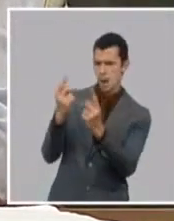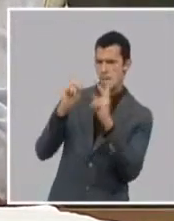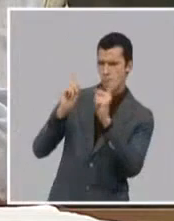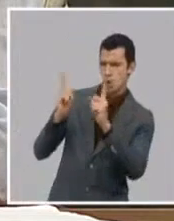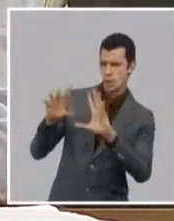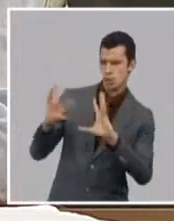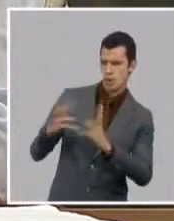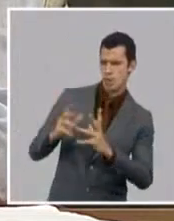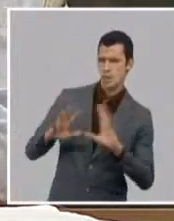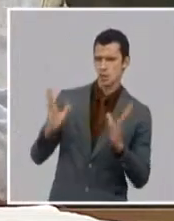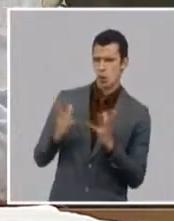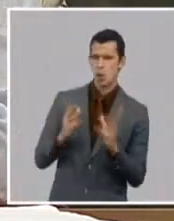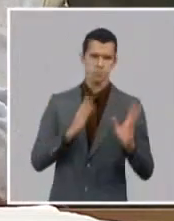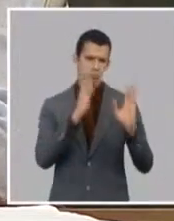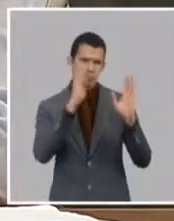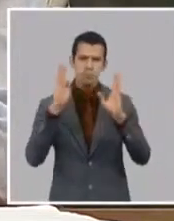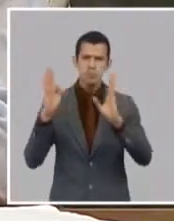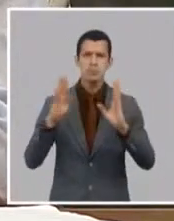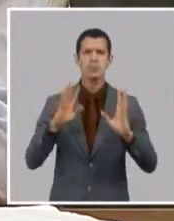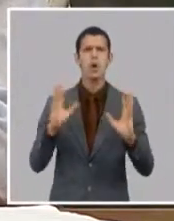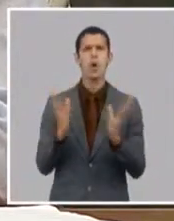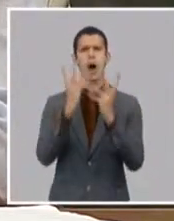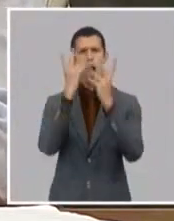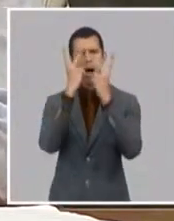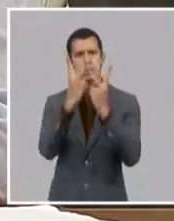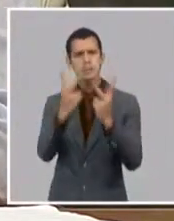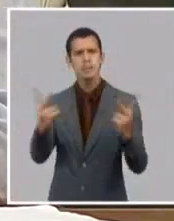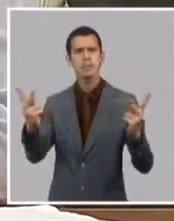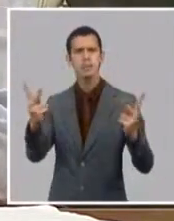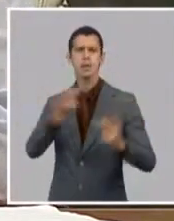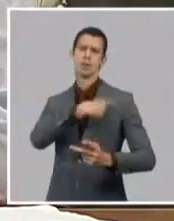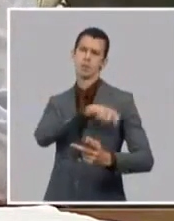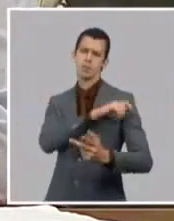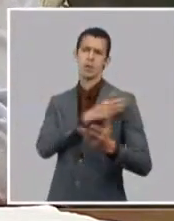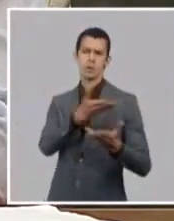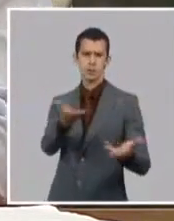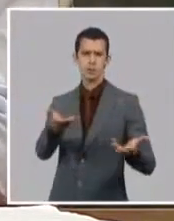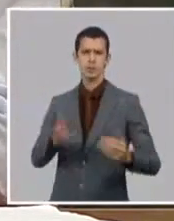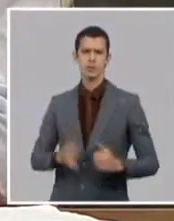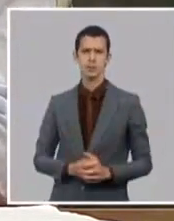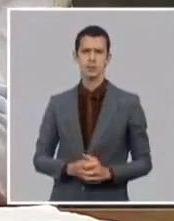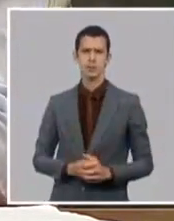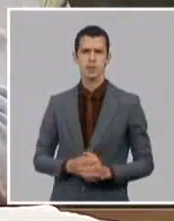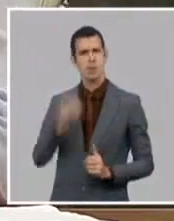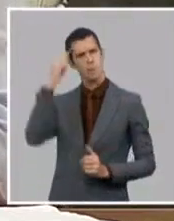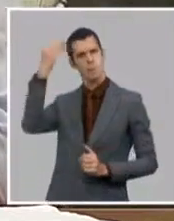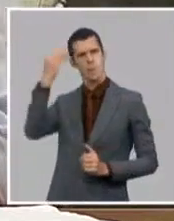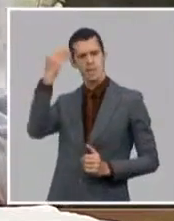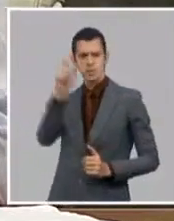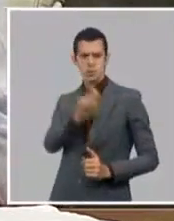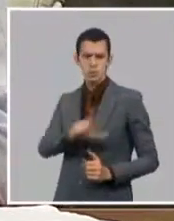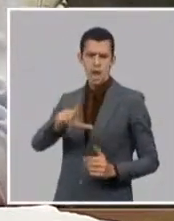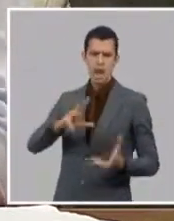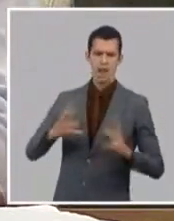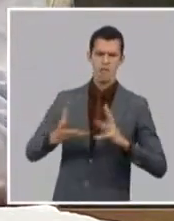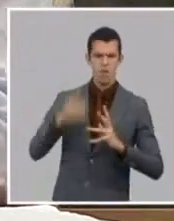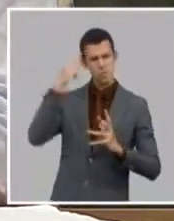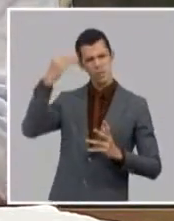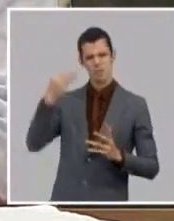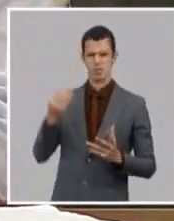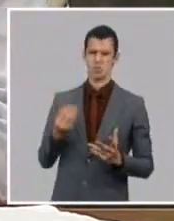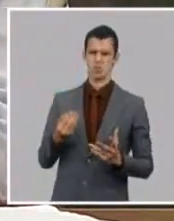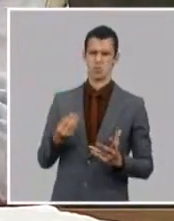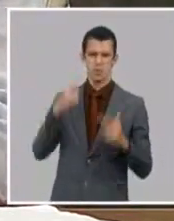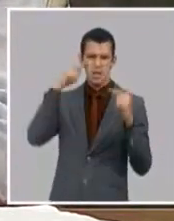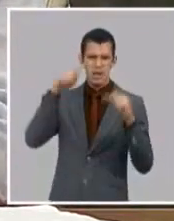y sobre todo reorientados con todo este análisis que hemos hecho a reanimar nuestras formas de participación social, el trabajo con los jóvenes,